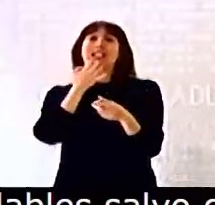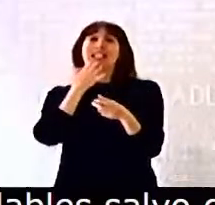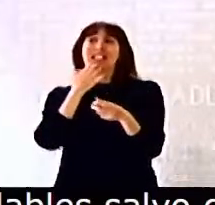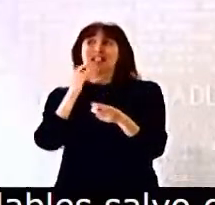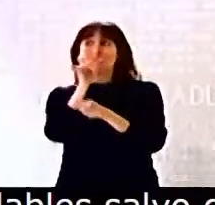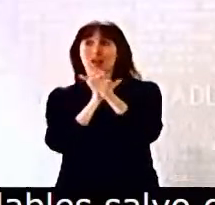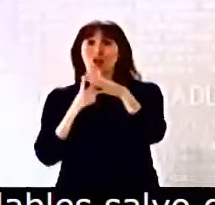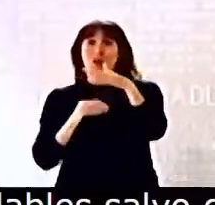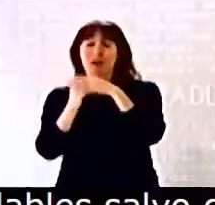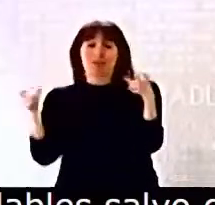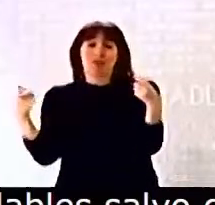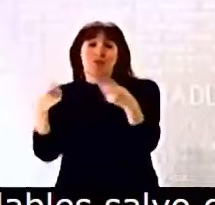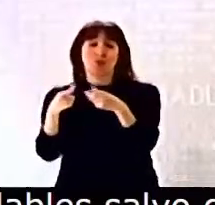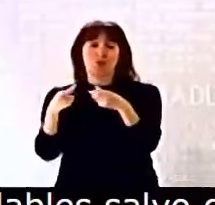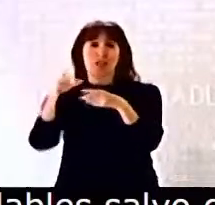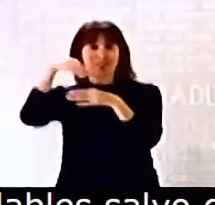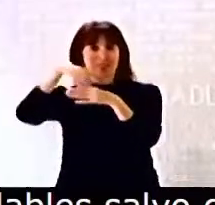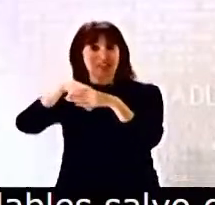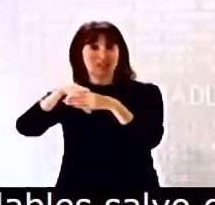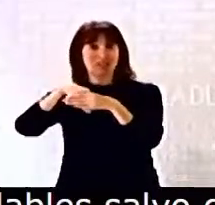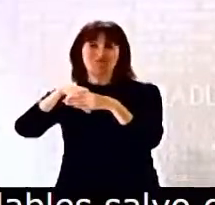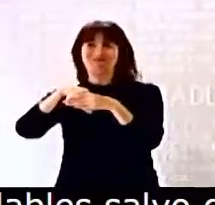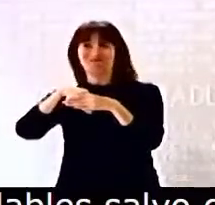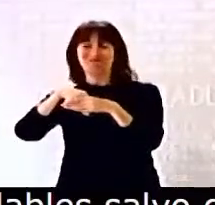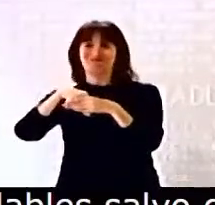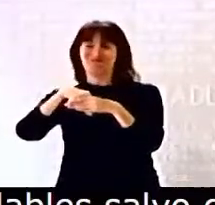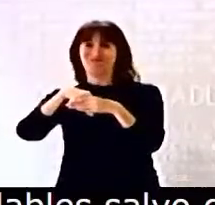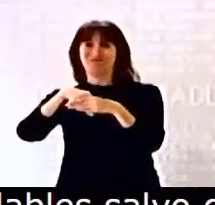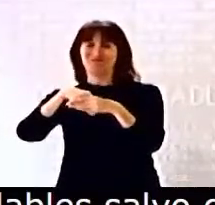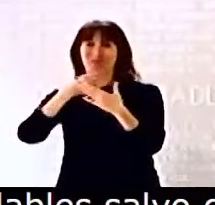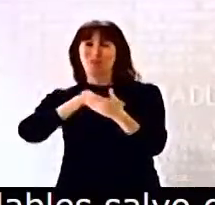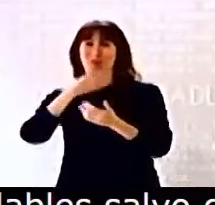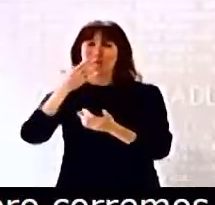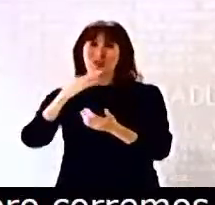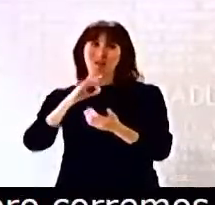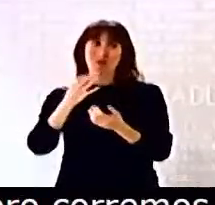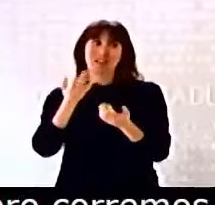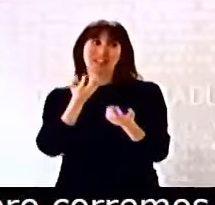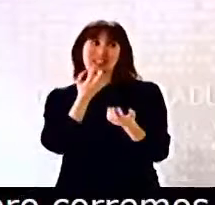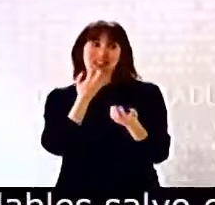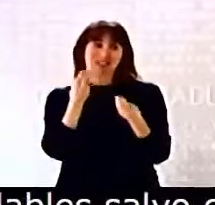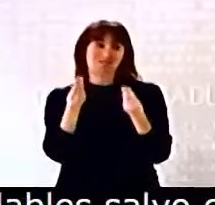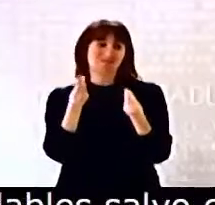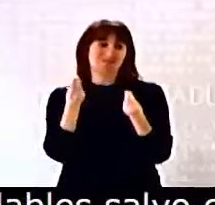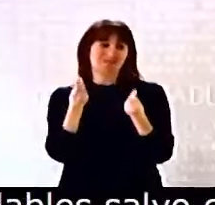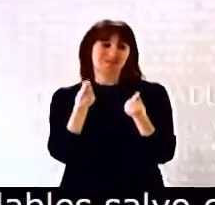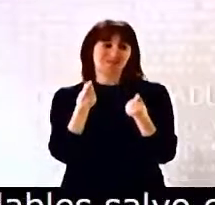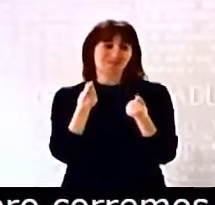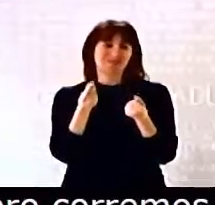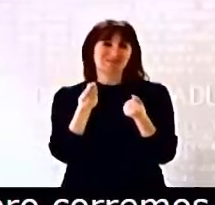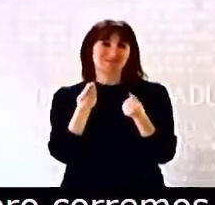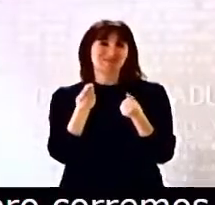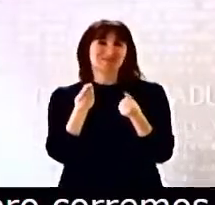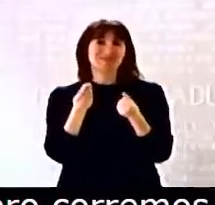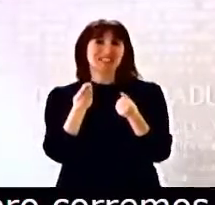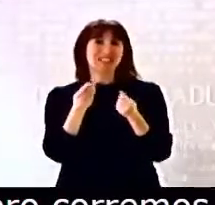aforo, corremos el riesgo de, en lugar de beneficiar a esos empresarios que tienen